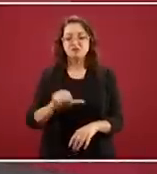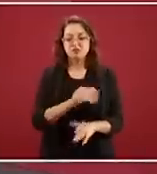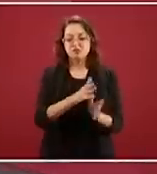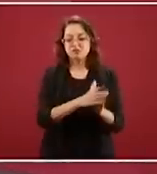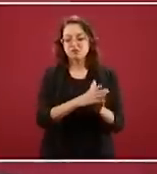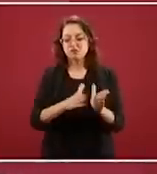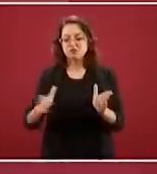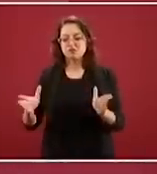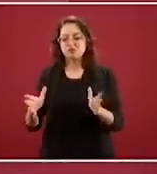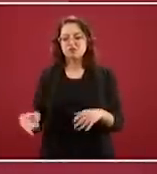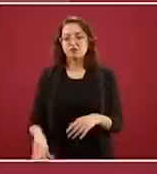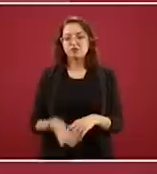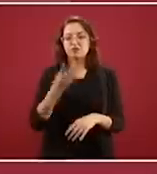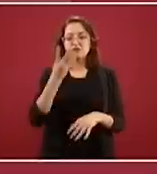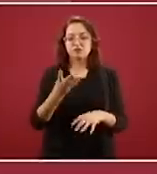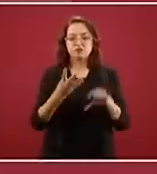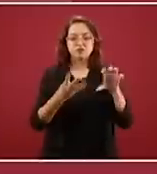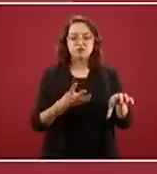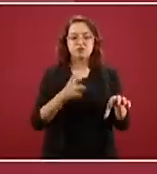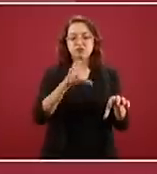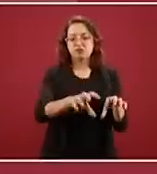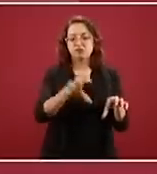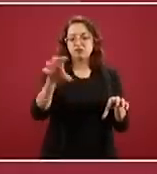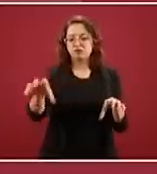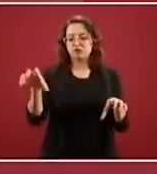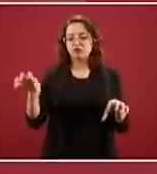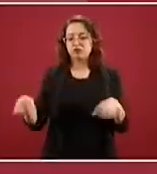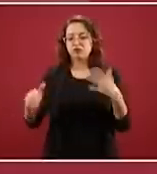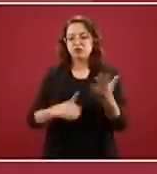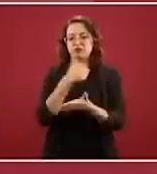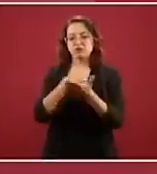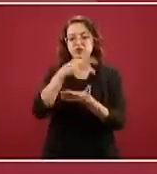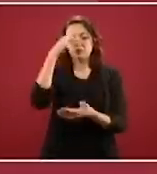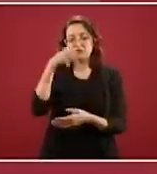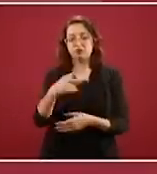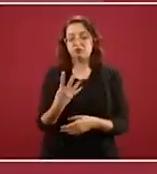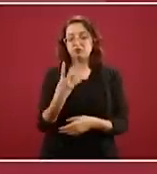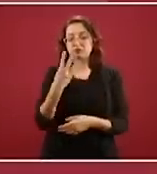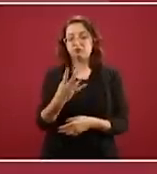que las 4 corporaciones de la Ciudad de México